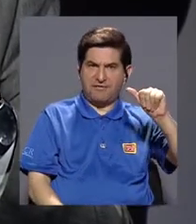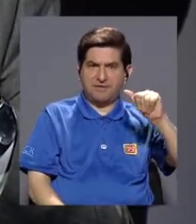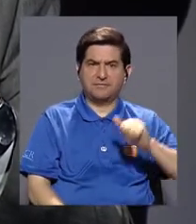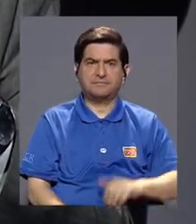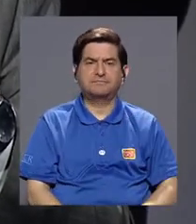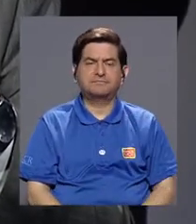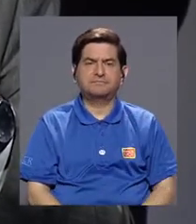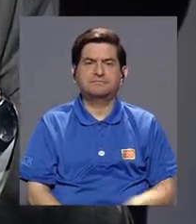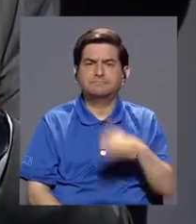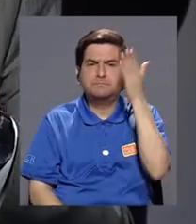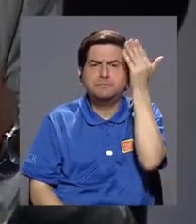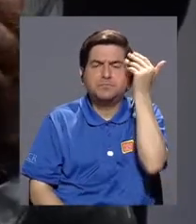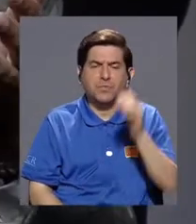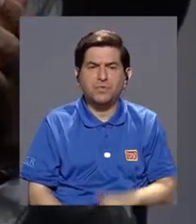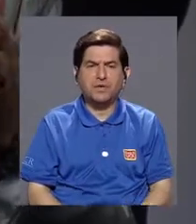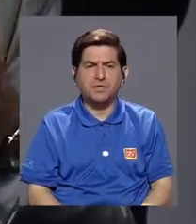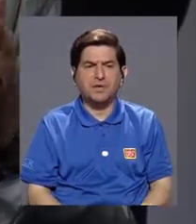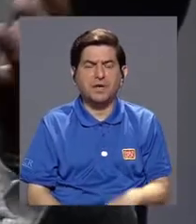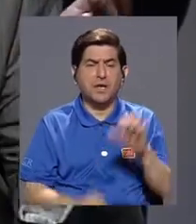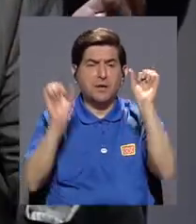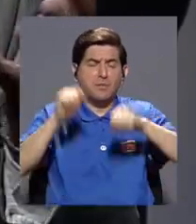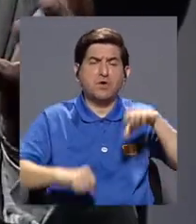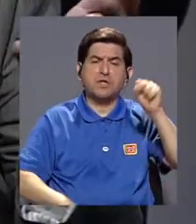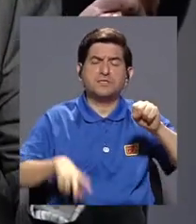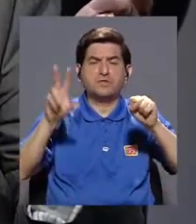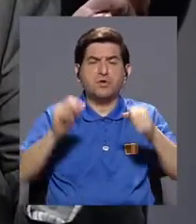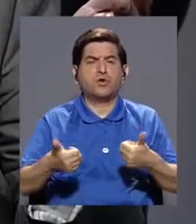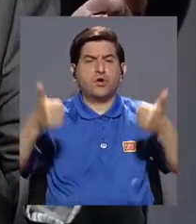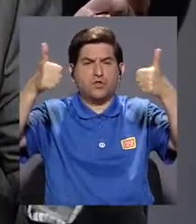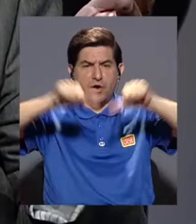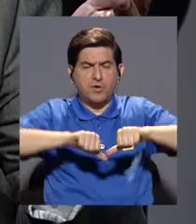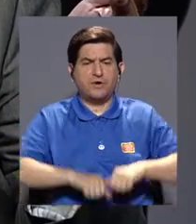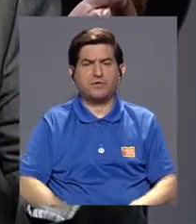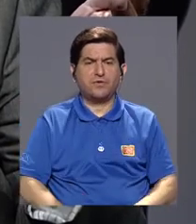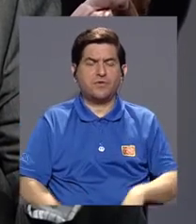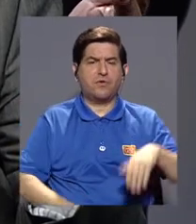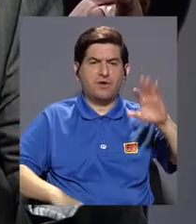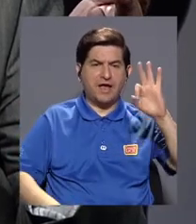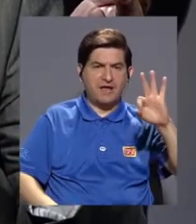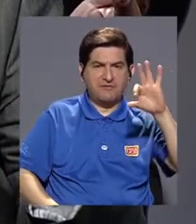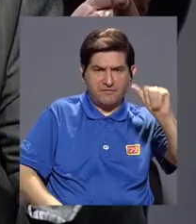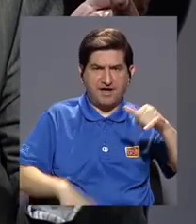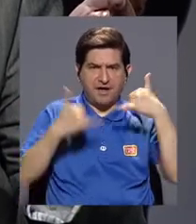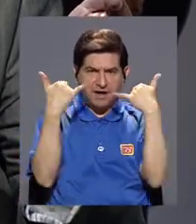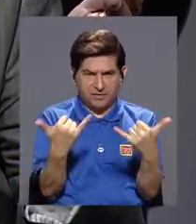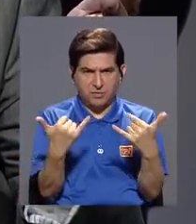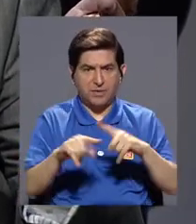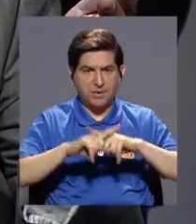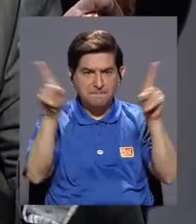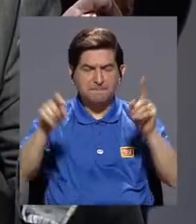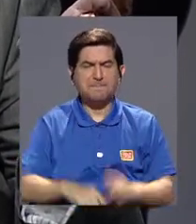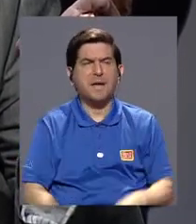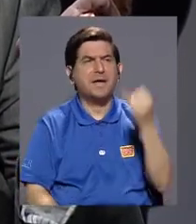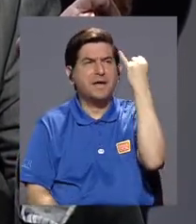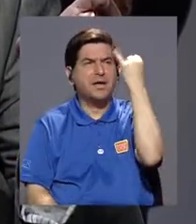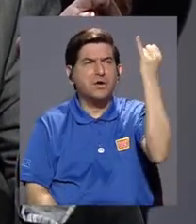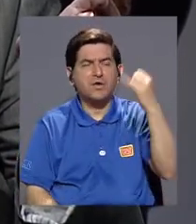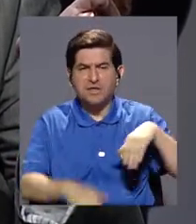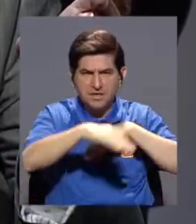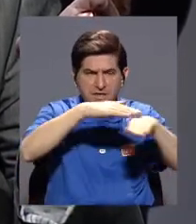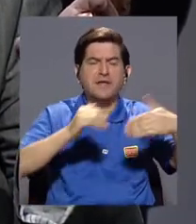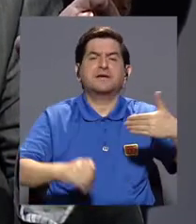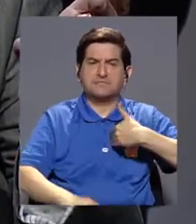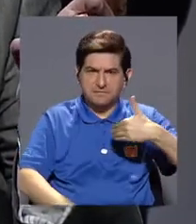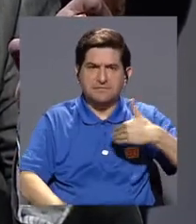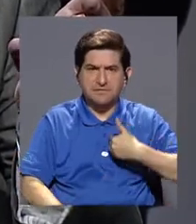Amplio, porque se puede estar o no estar de acuerdo con el Frente Amplio actual, pero hay un ideario en el Frente